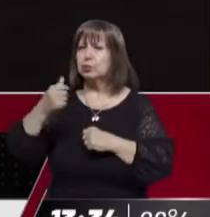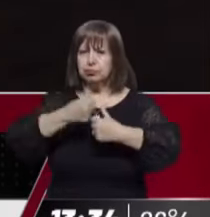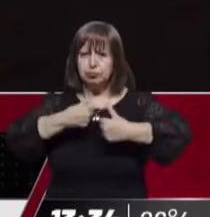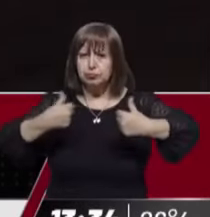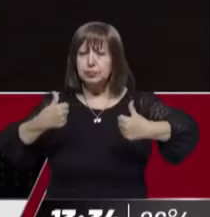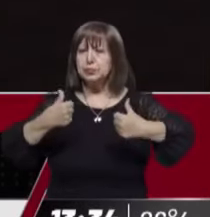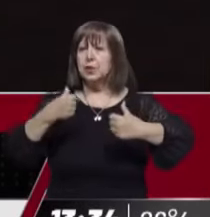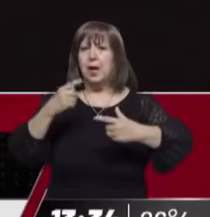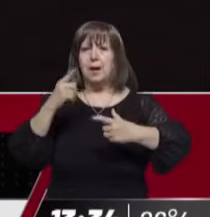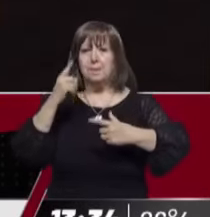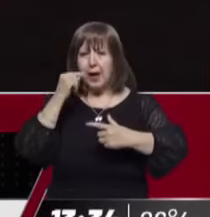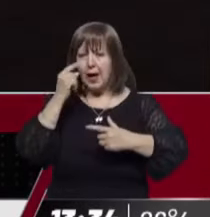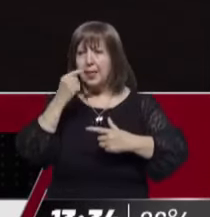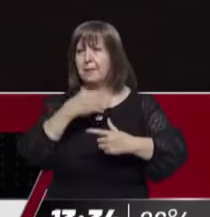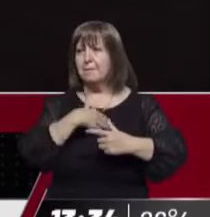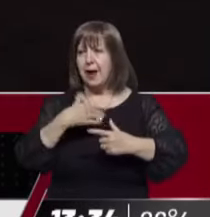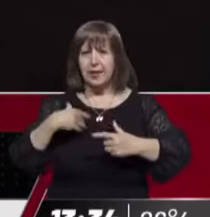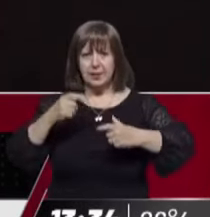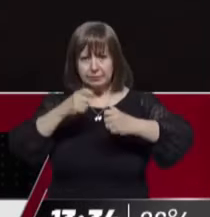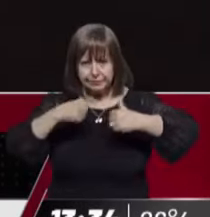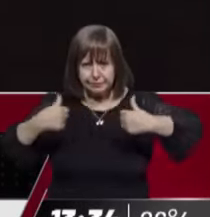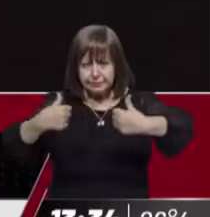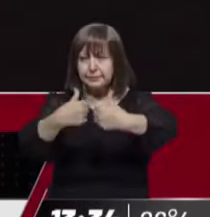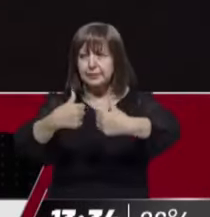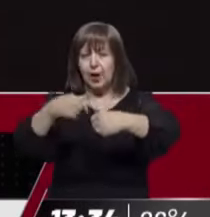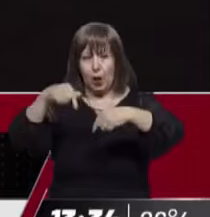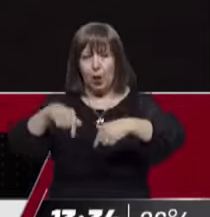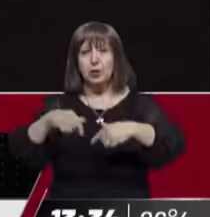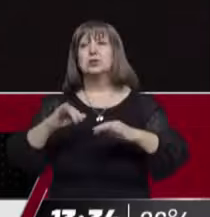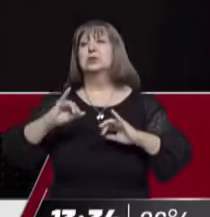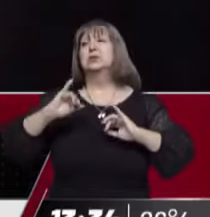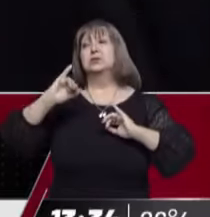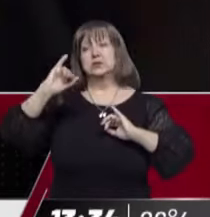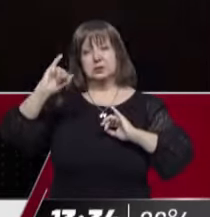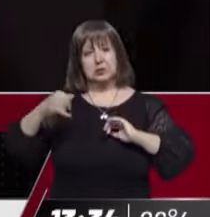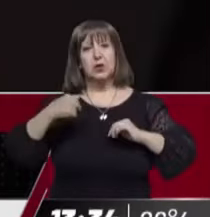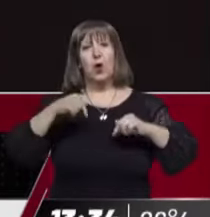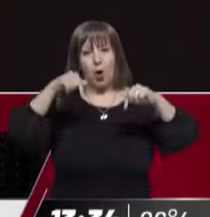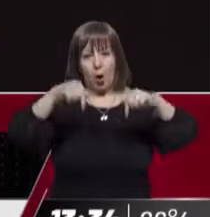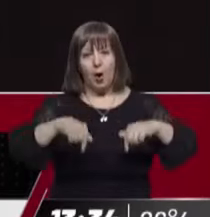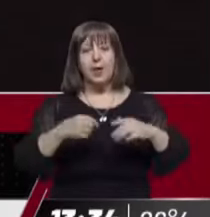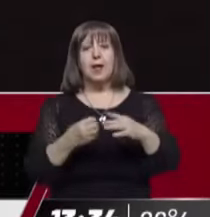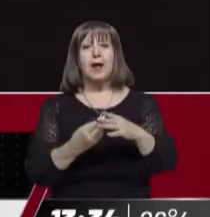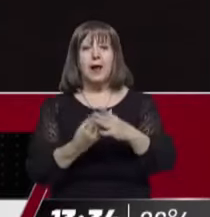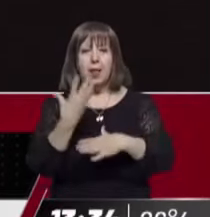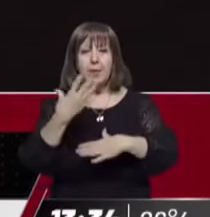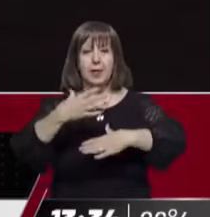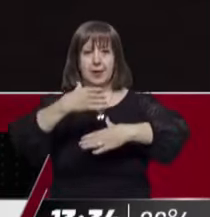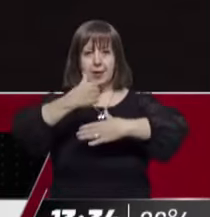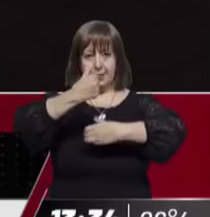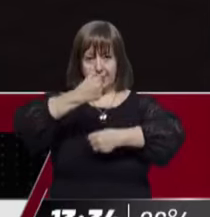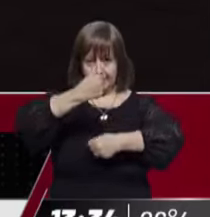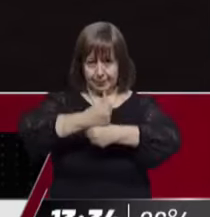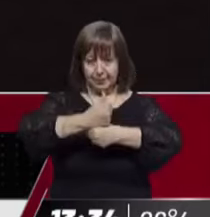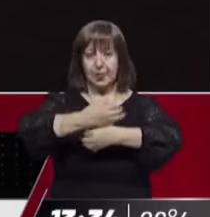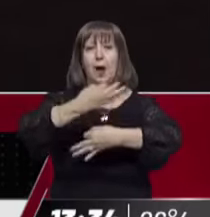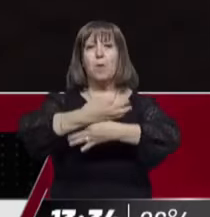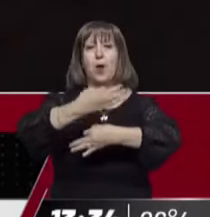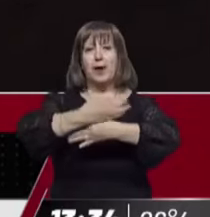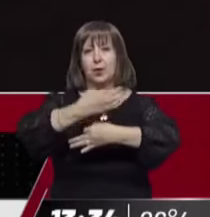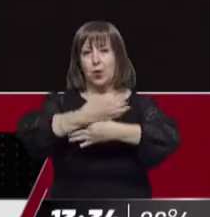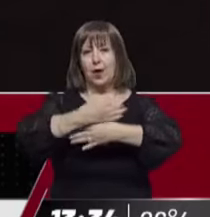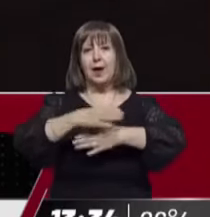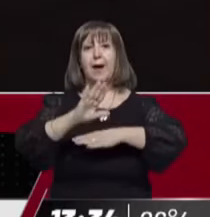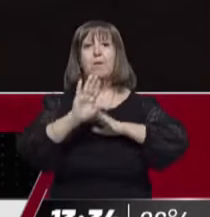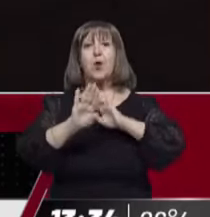que teníamos que pedir reunión, lo cual, bueno, varios padres han mandado notas en el